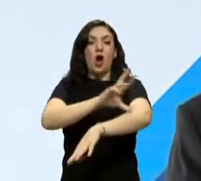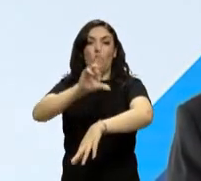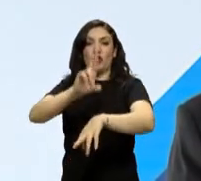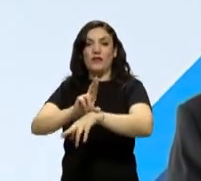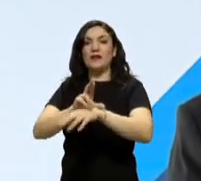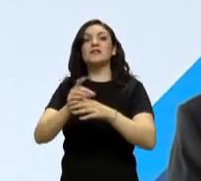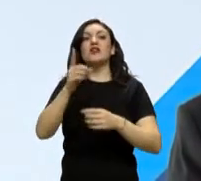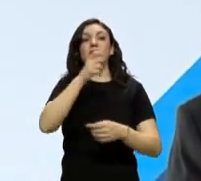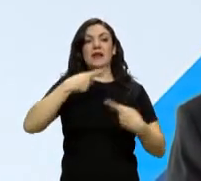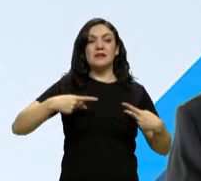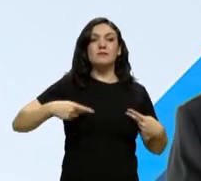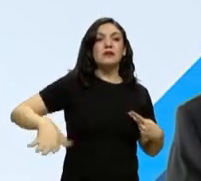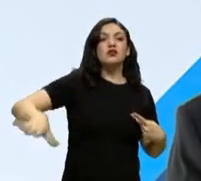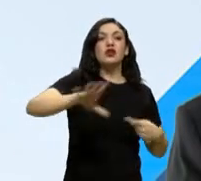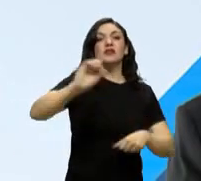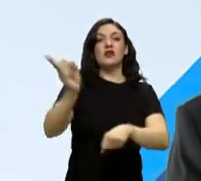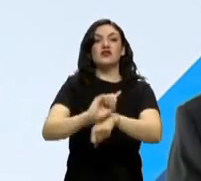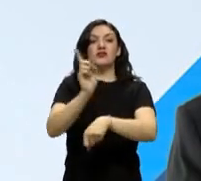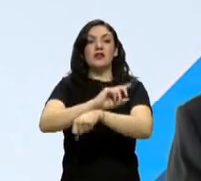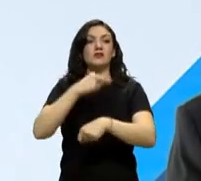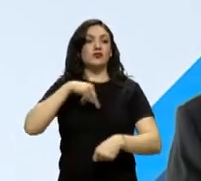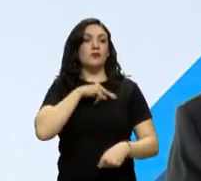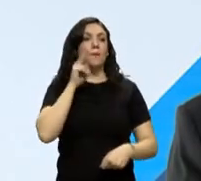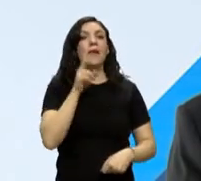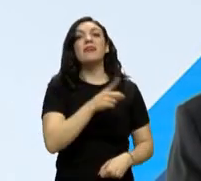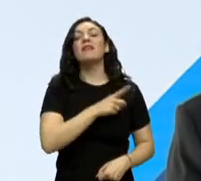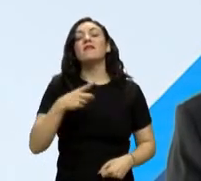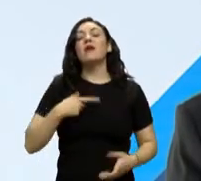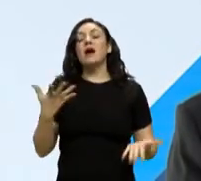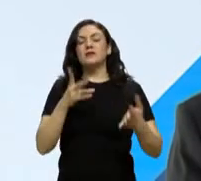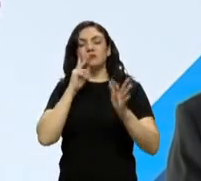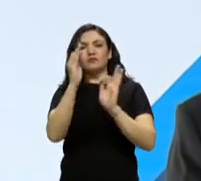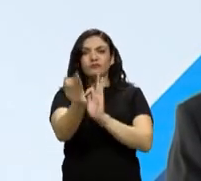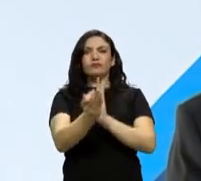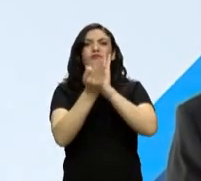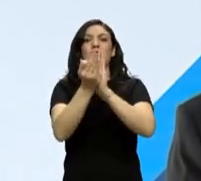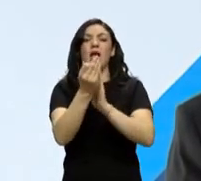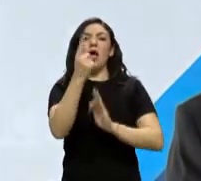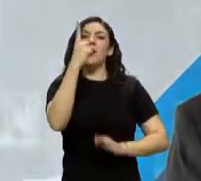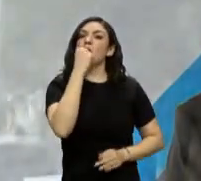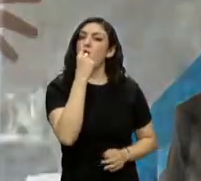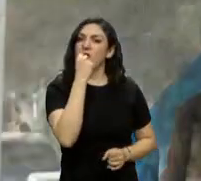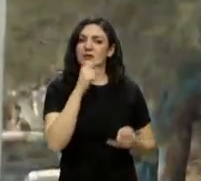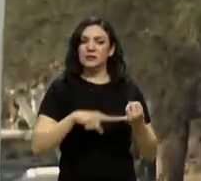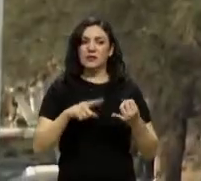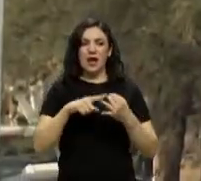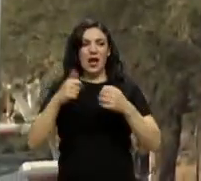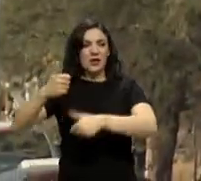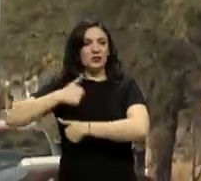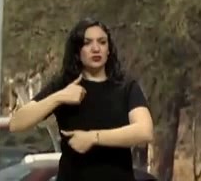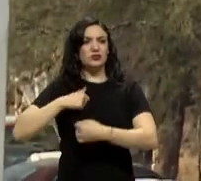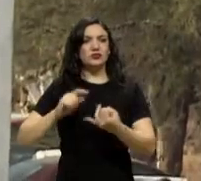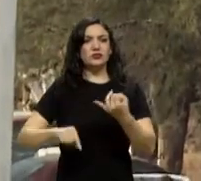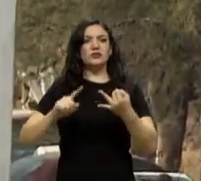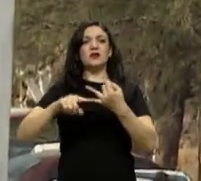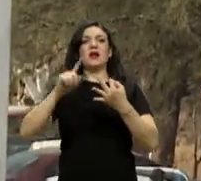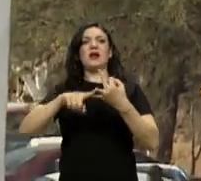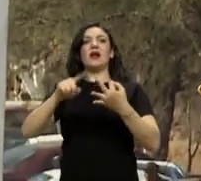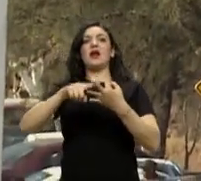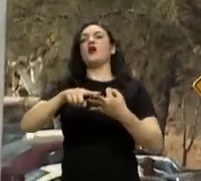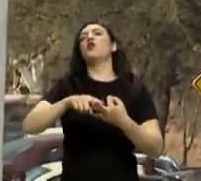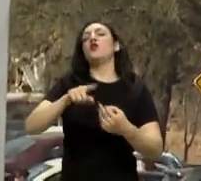interinstitucional que todos los días se ve tenemos que hacer un frente común las policías el ejército la guardia Nacional